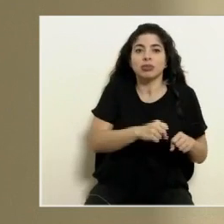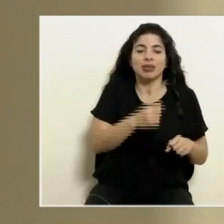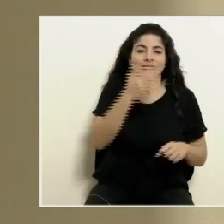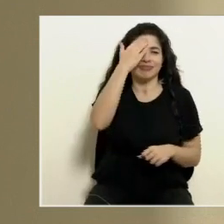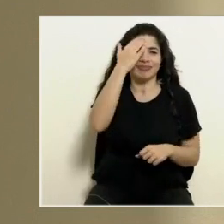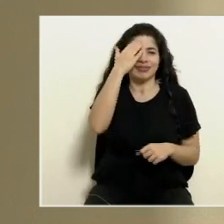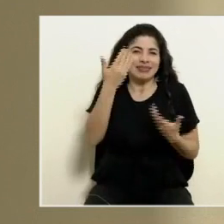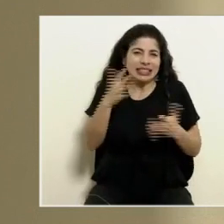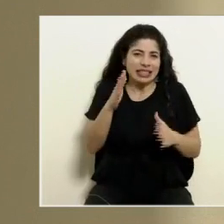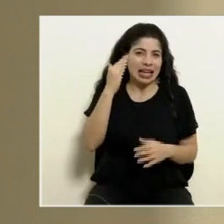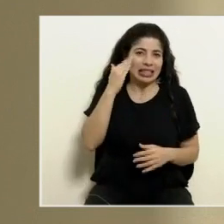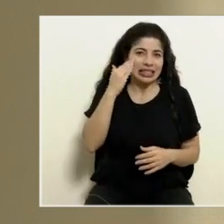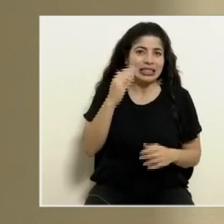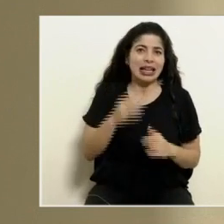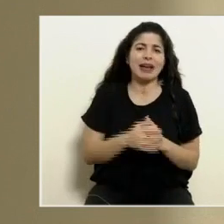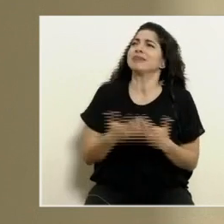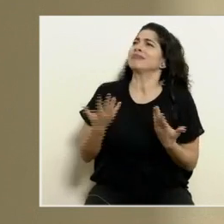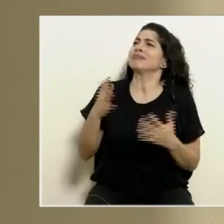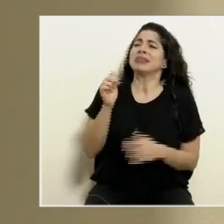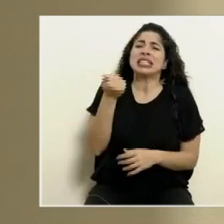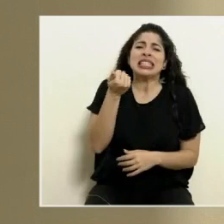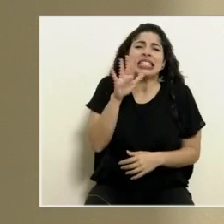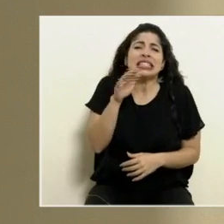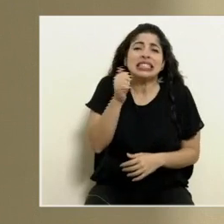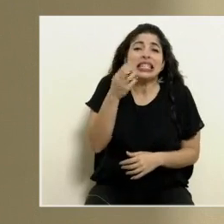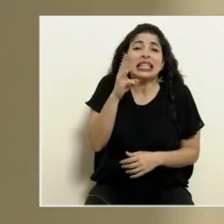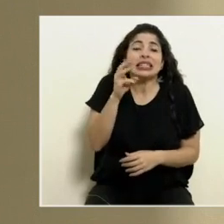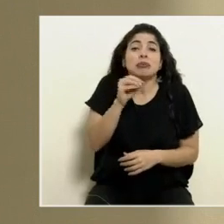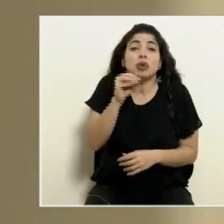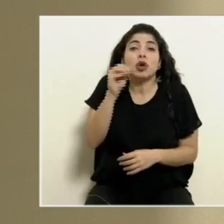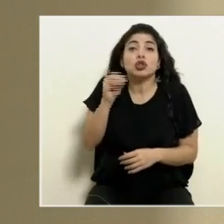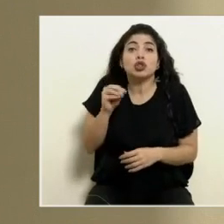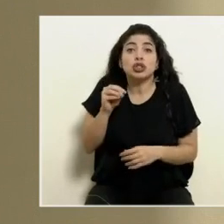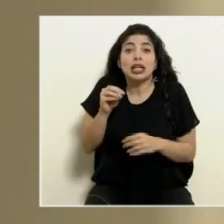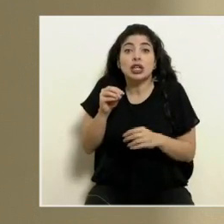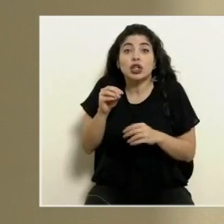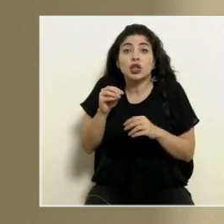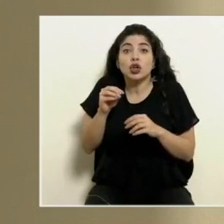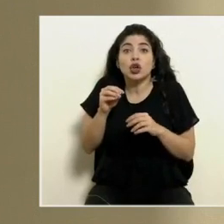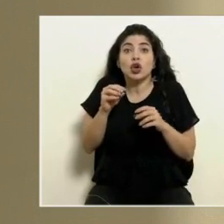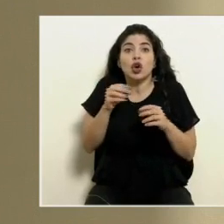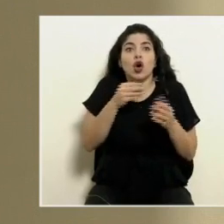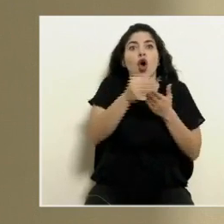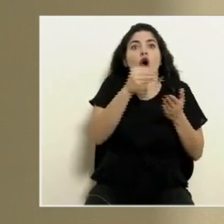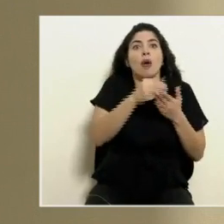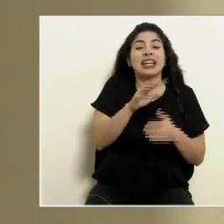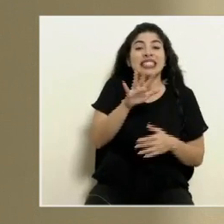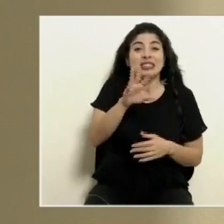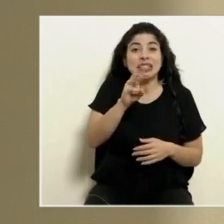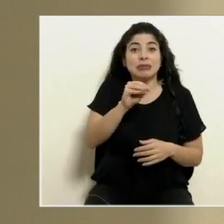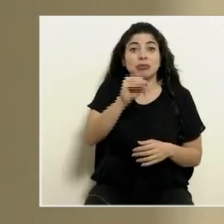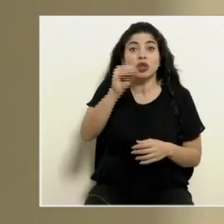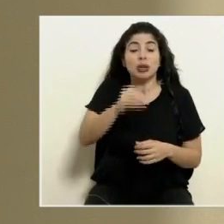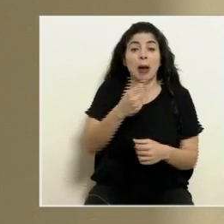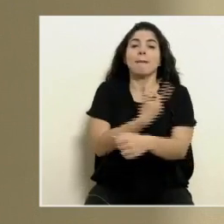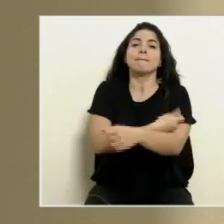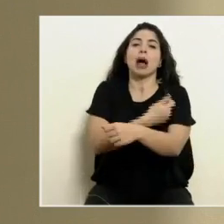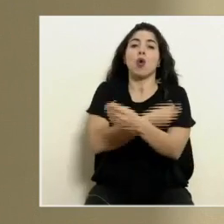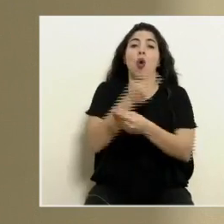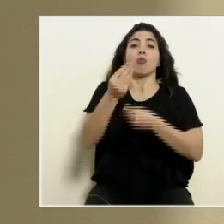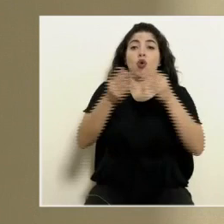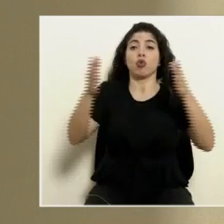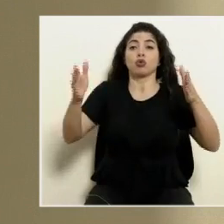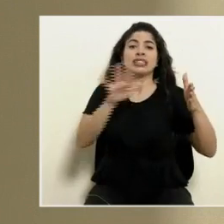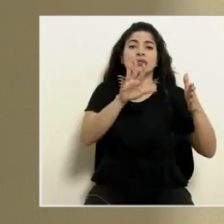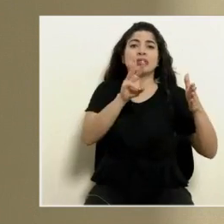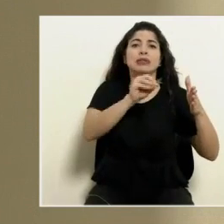dato de que apenas como un 15, 16% de toda la población mundial están teniendo acceso al 56% de toda la vacuna que se produce.